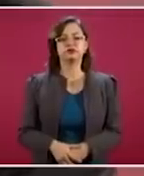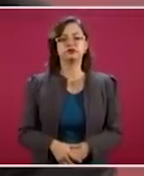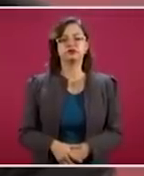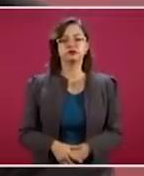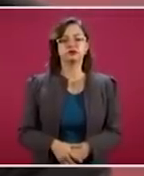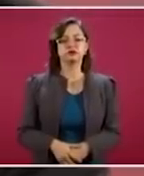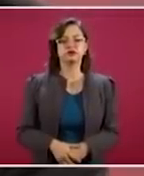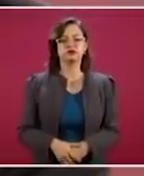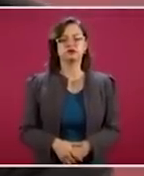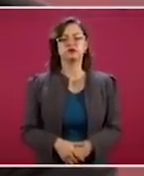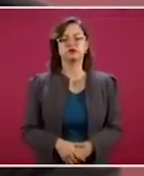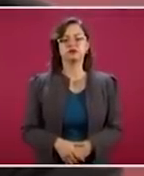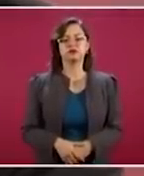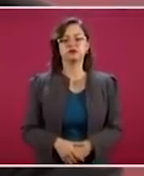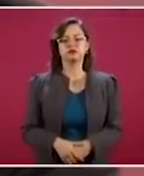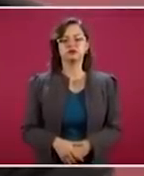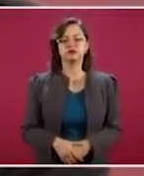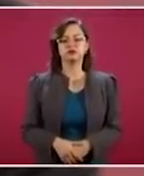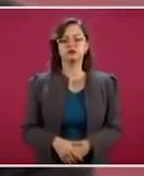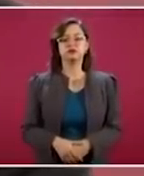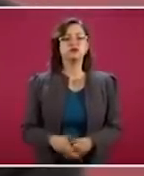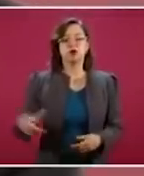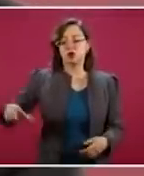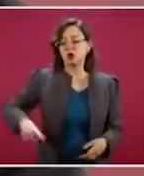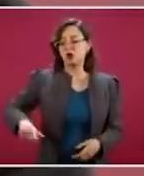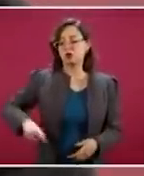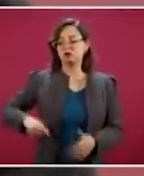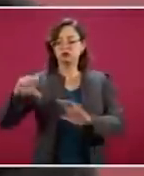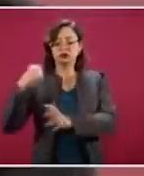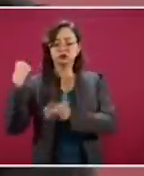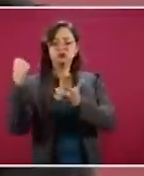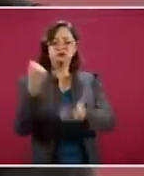La inversión pública es importante,